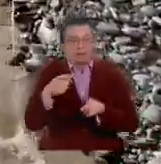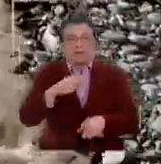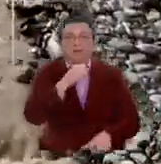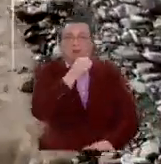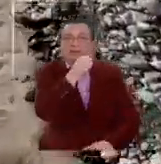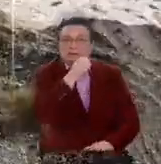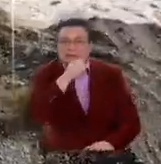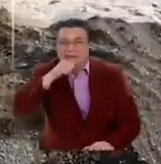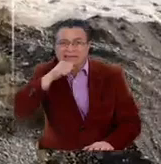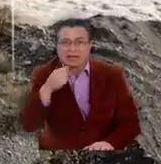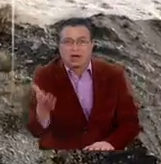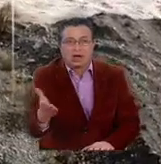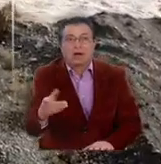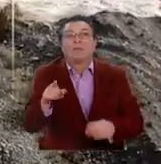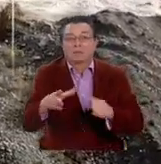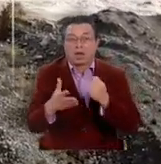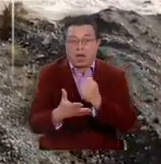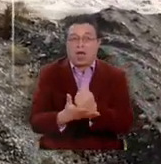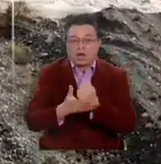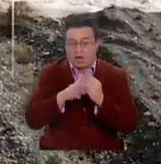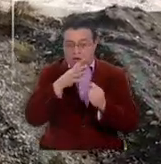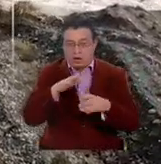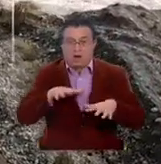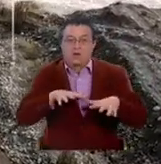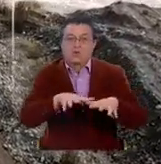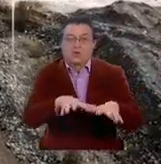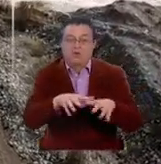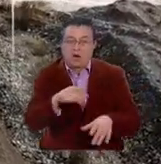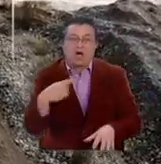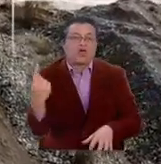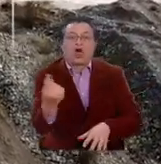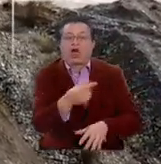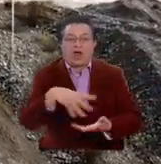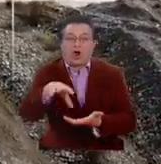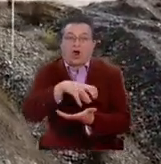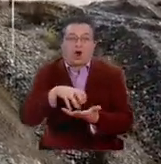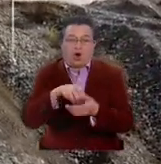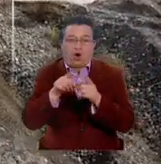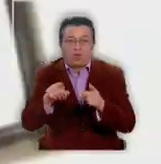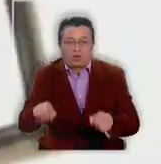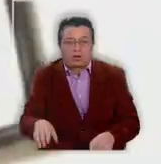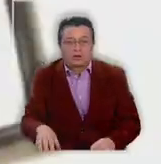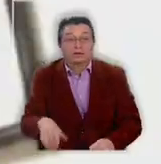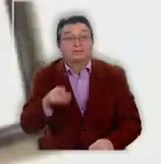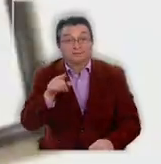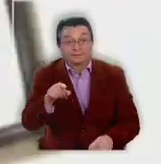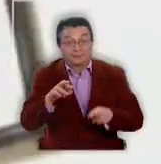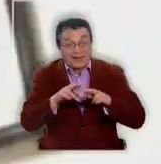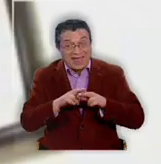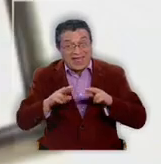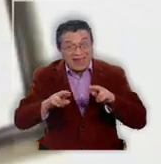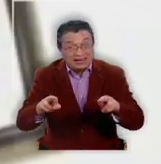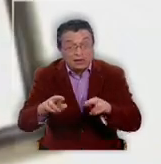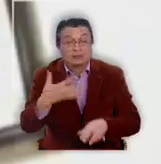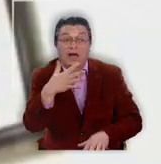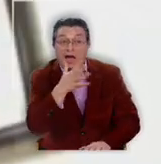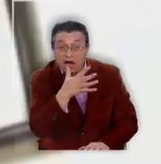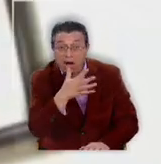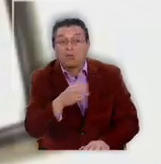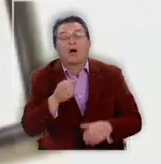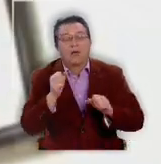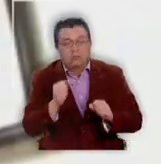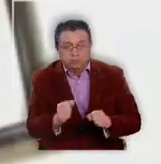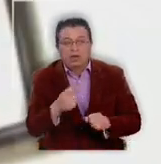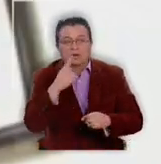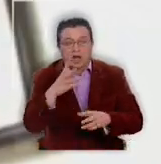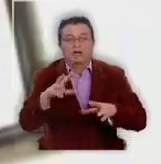seco. Una ayuda hídrica para todas las comunas de la zona. Mientras este río traiga agua, vamos a poder mantener